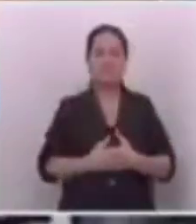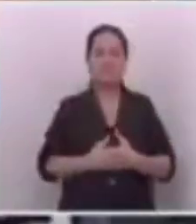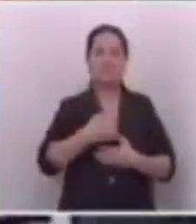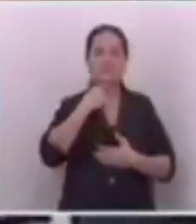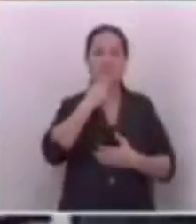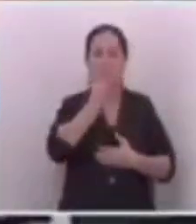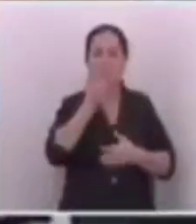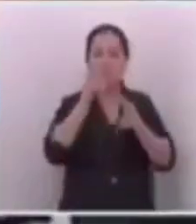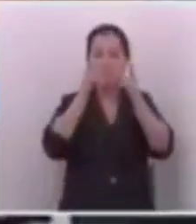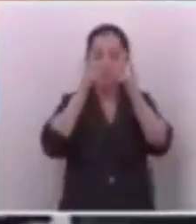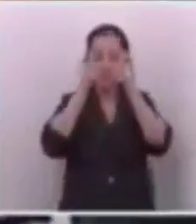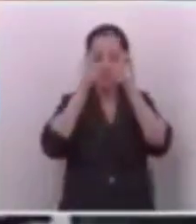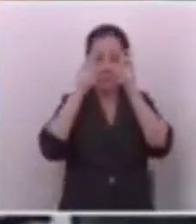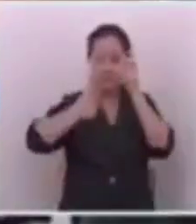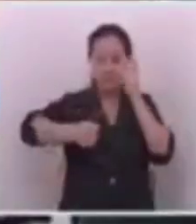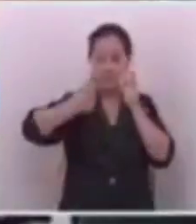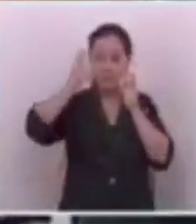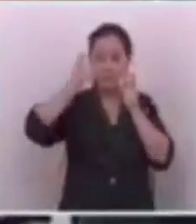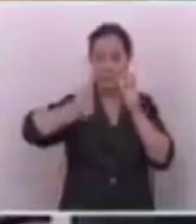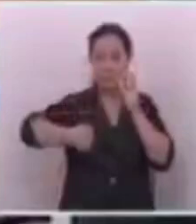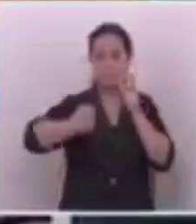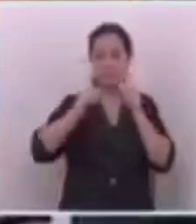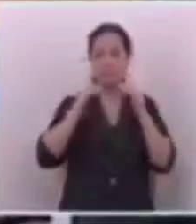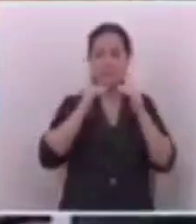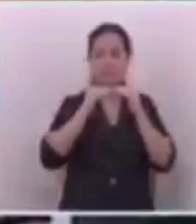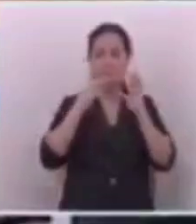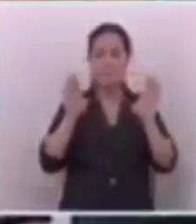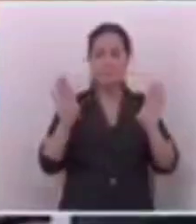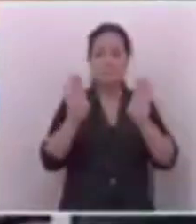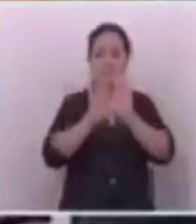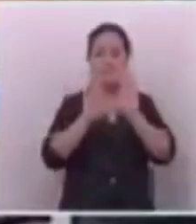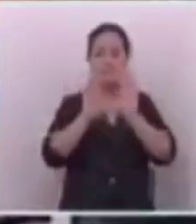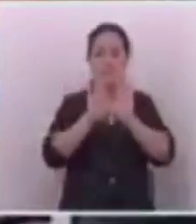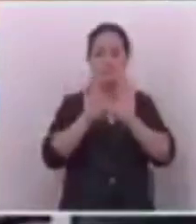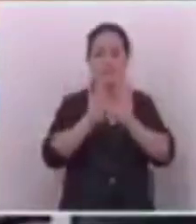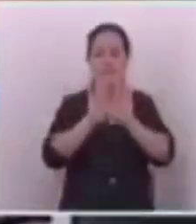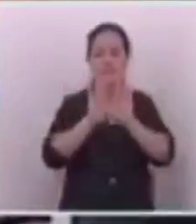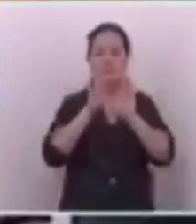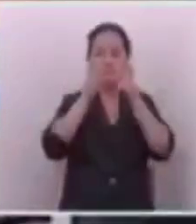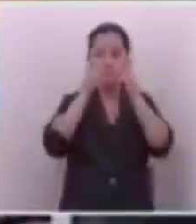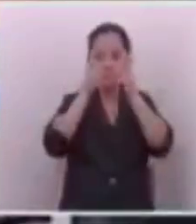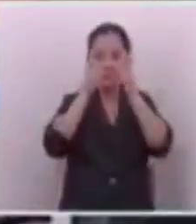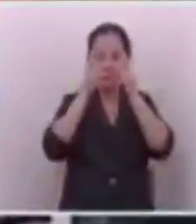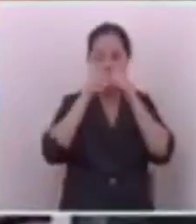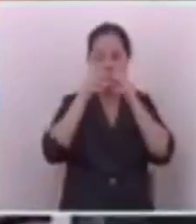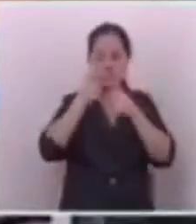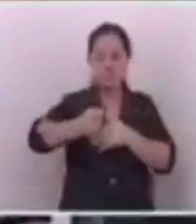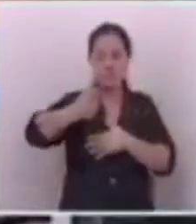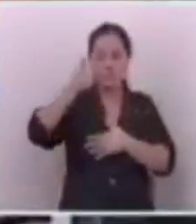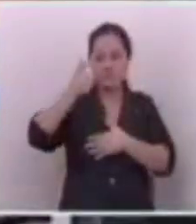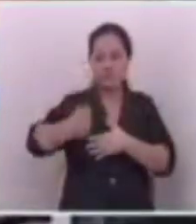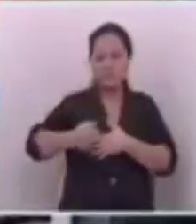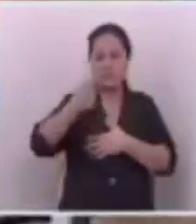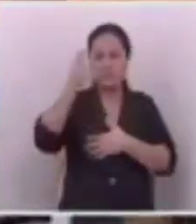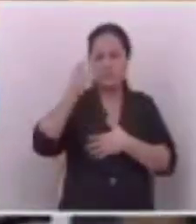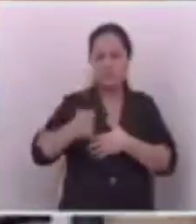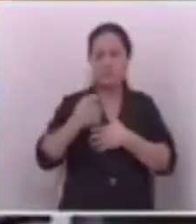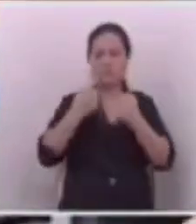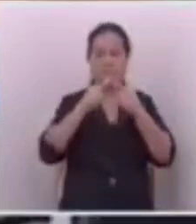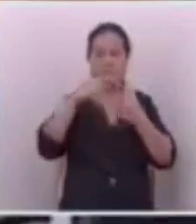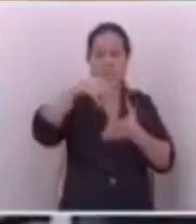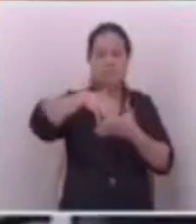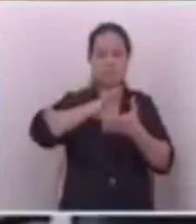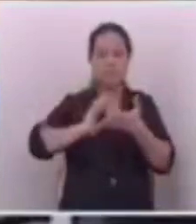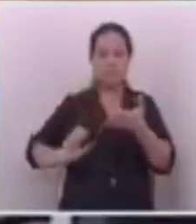quienes escucharon durante meses en puertas cerradas, los escucharon durante meses. Pero al